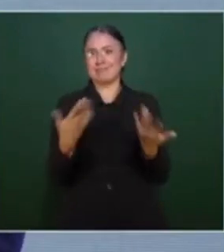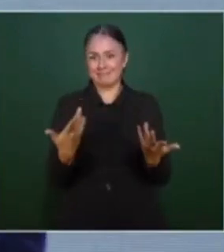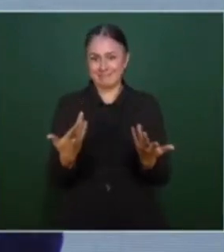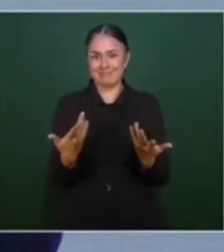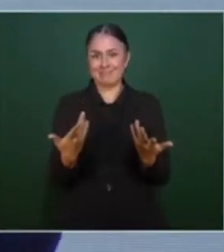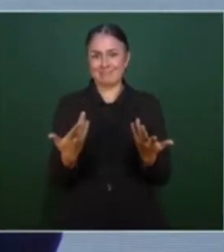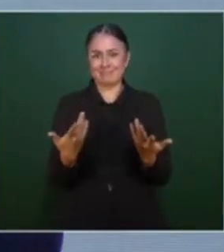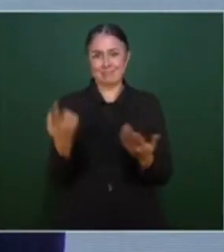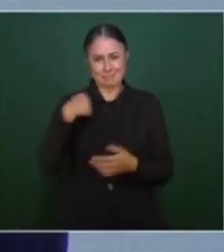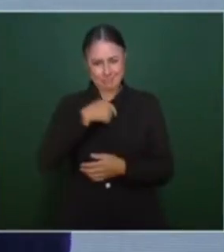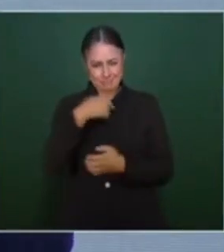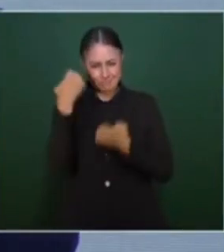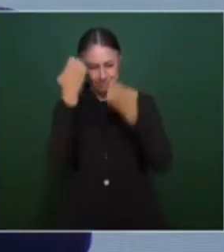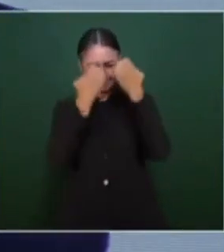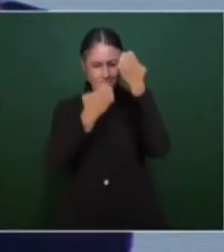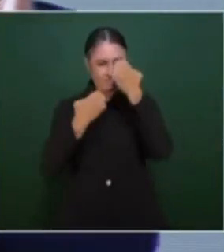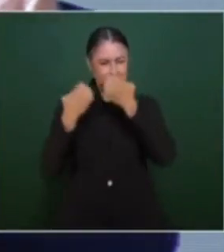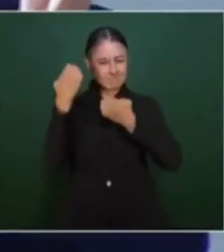Hay que analizarlo,